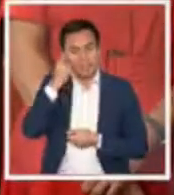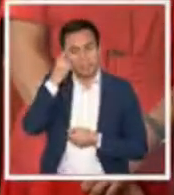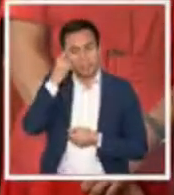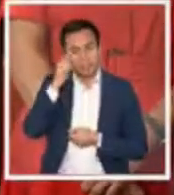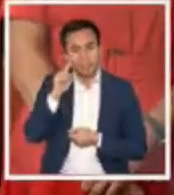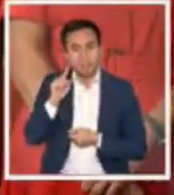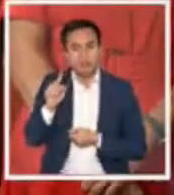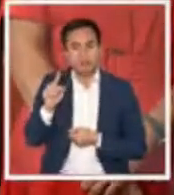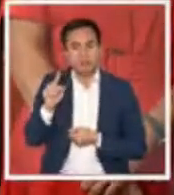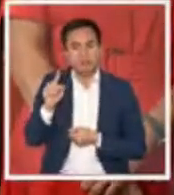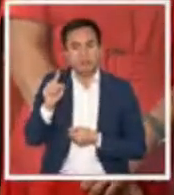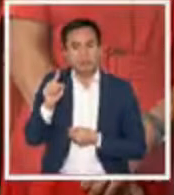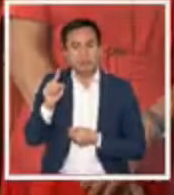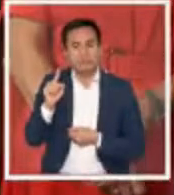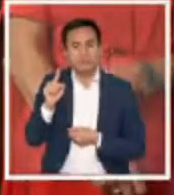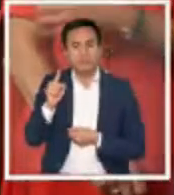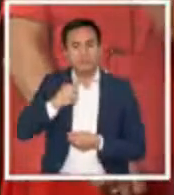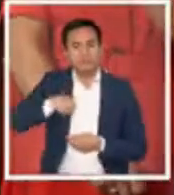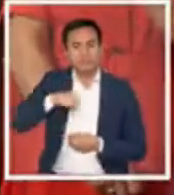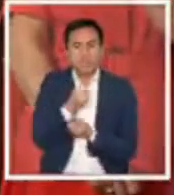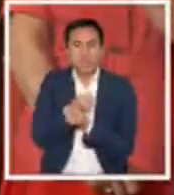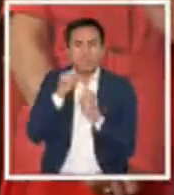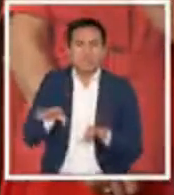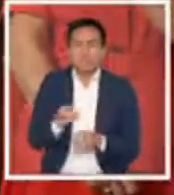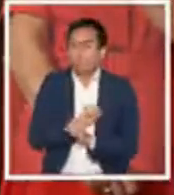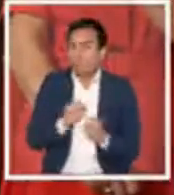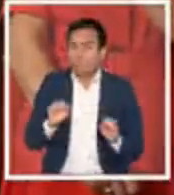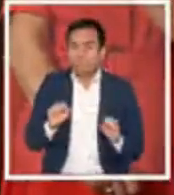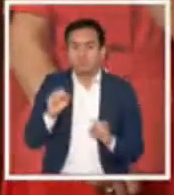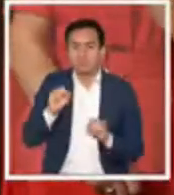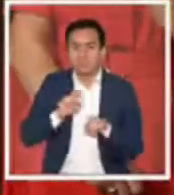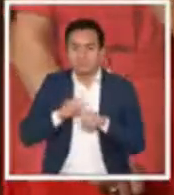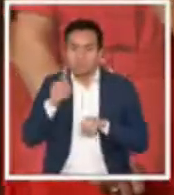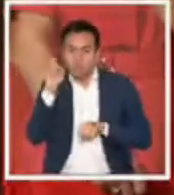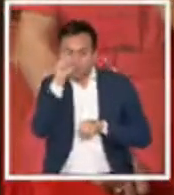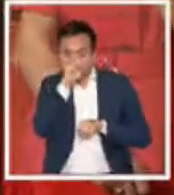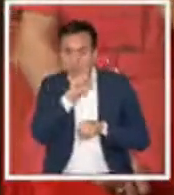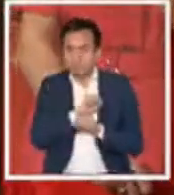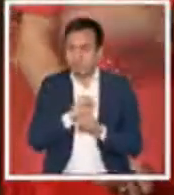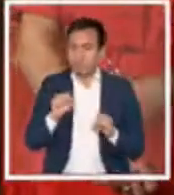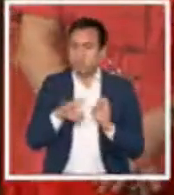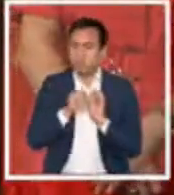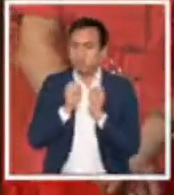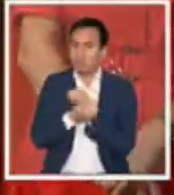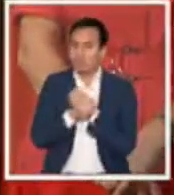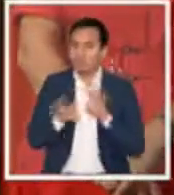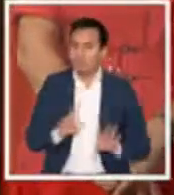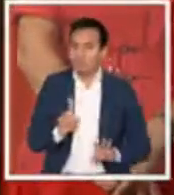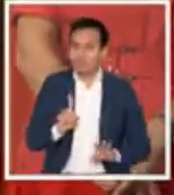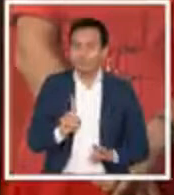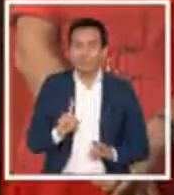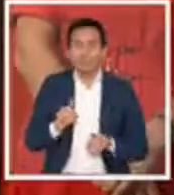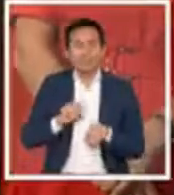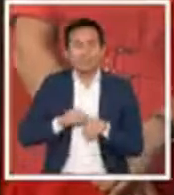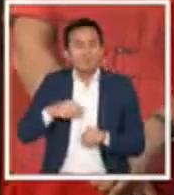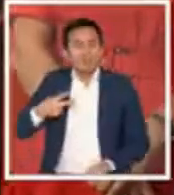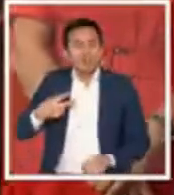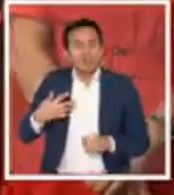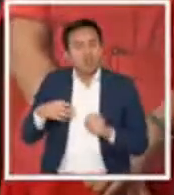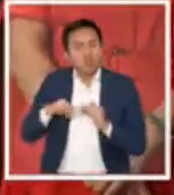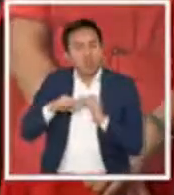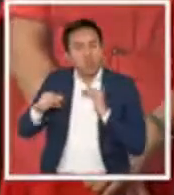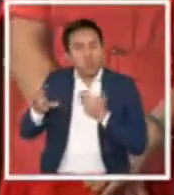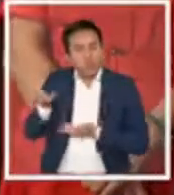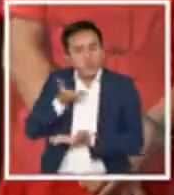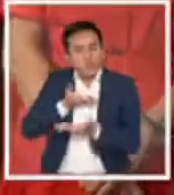que por sobre todo no podemos renunciar a ella en los momentos difíciles. Acá hay un valor compartido en el que está